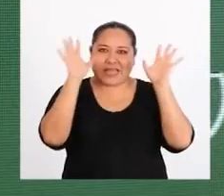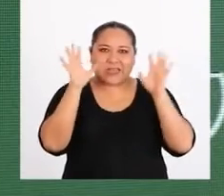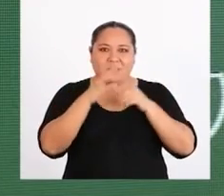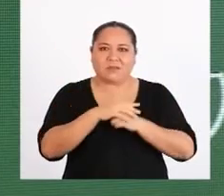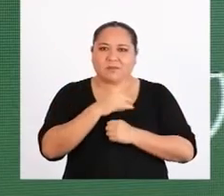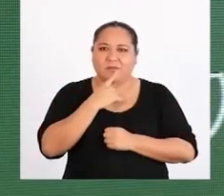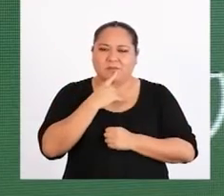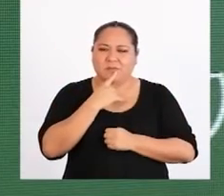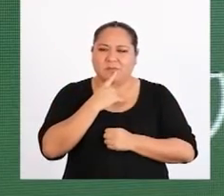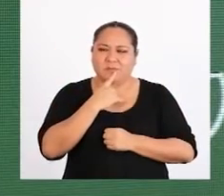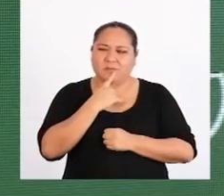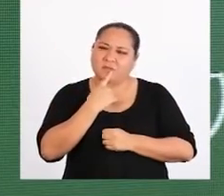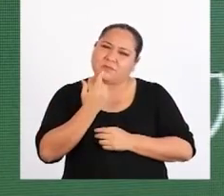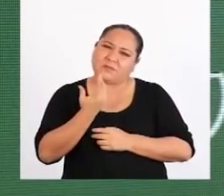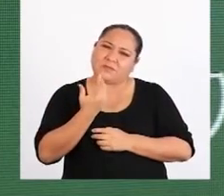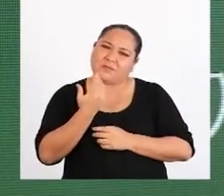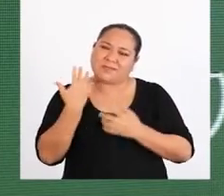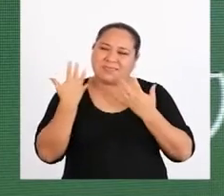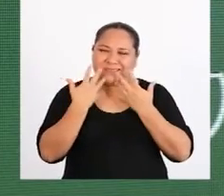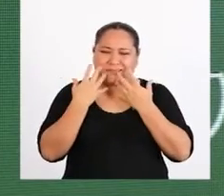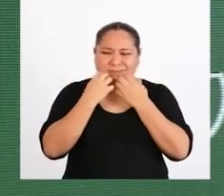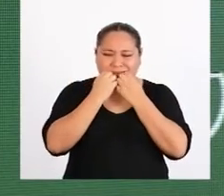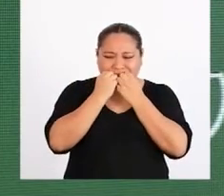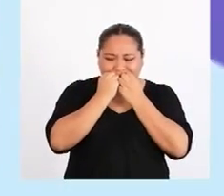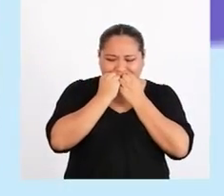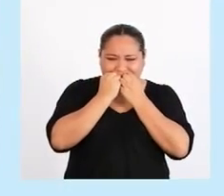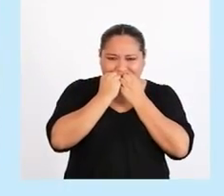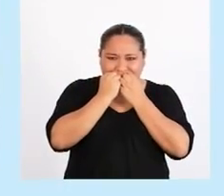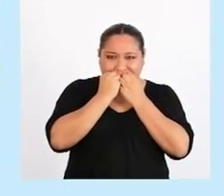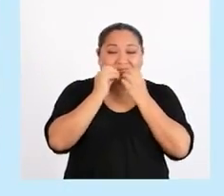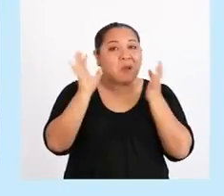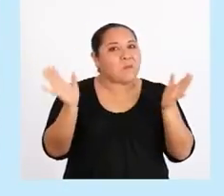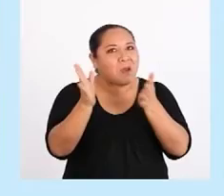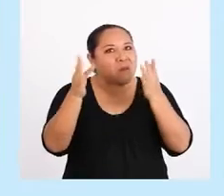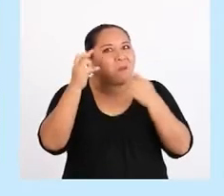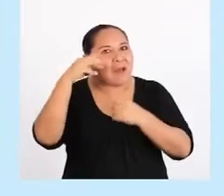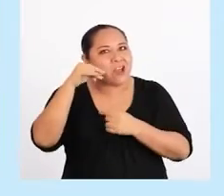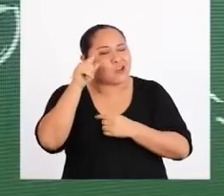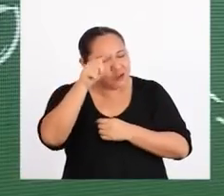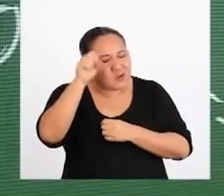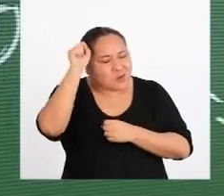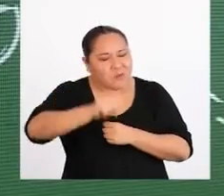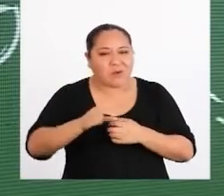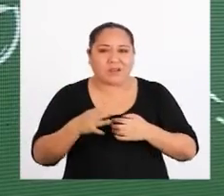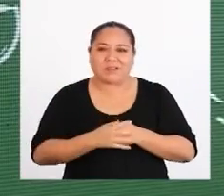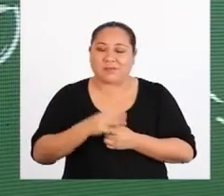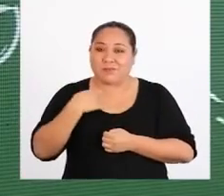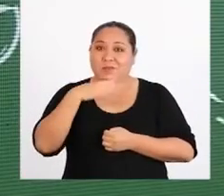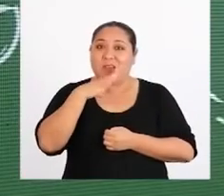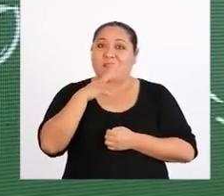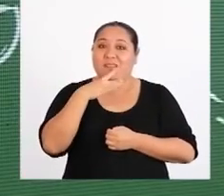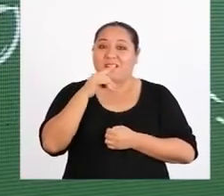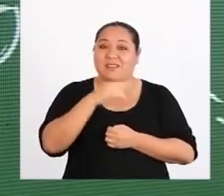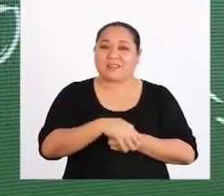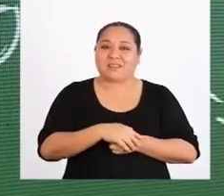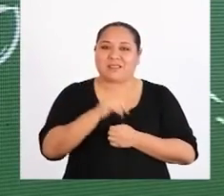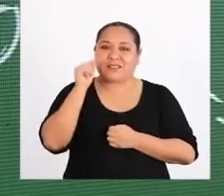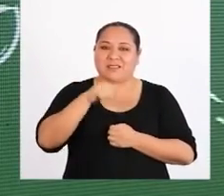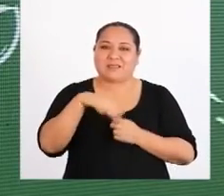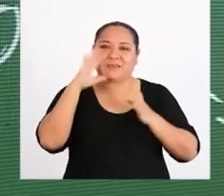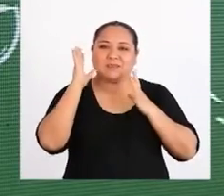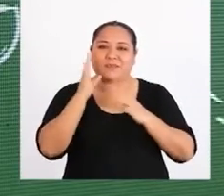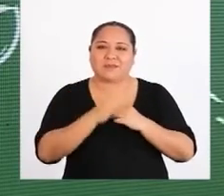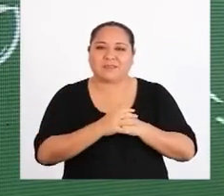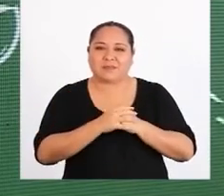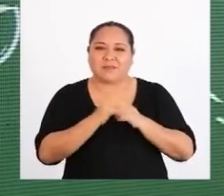Clarísimo. Pero ya me puse nervioso. Vamos Mario, tú puedes. Voy a decir el texto. El